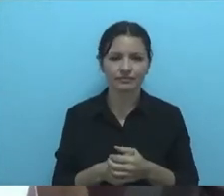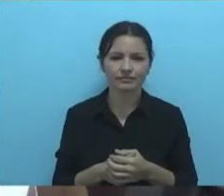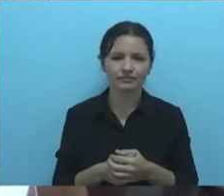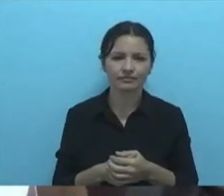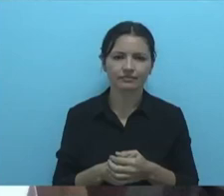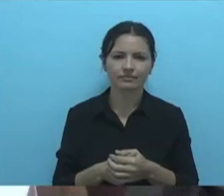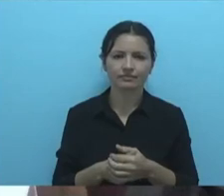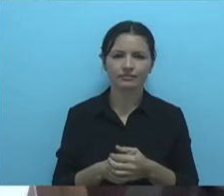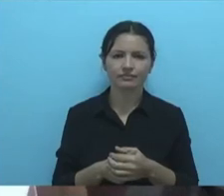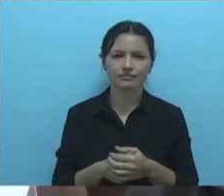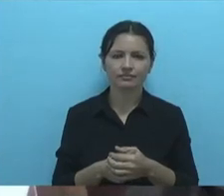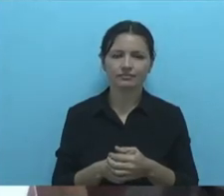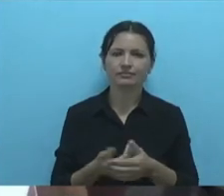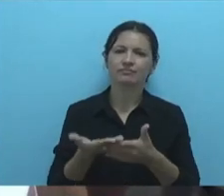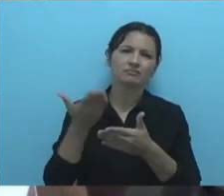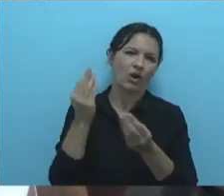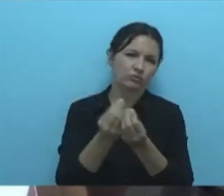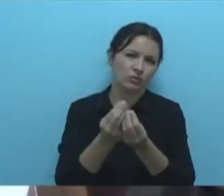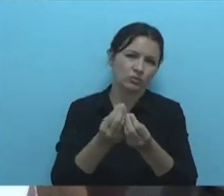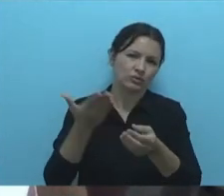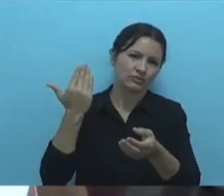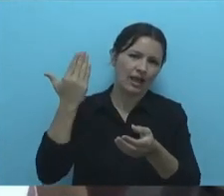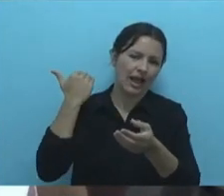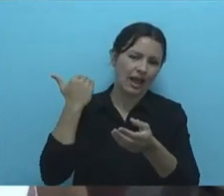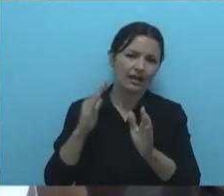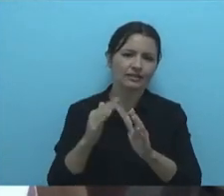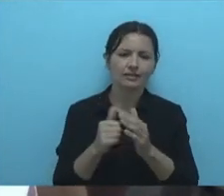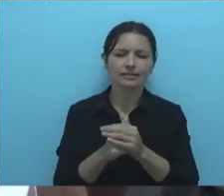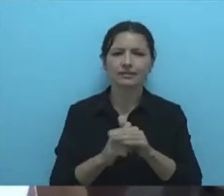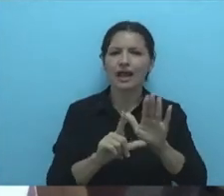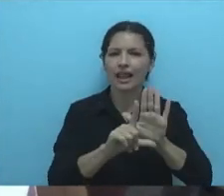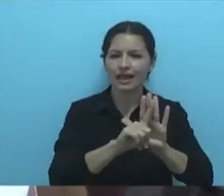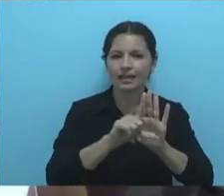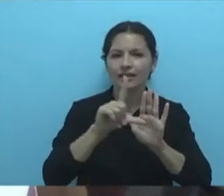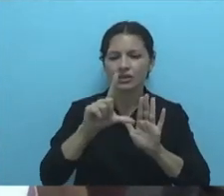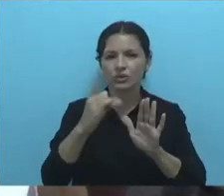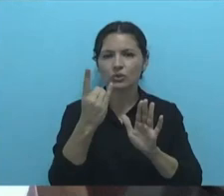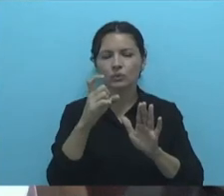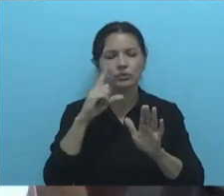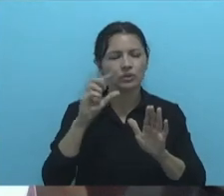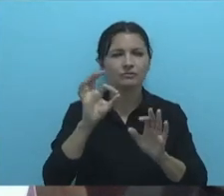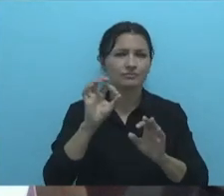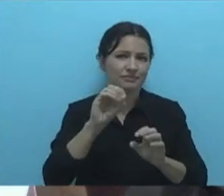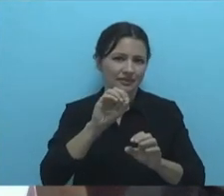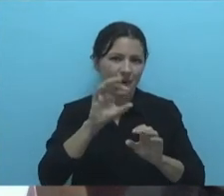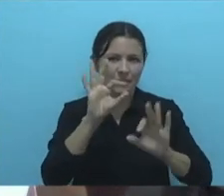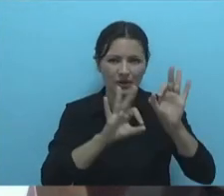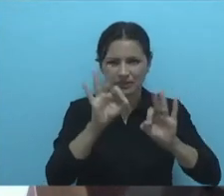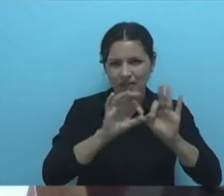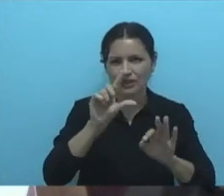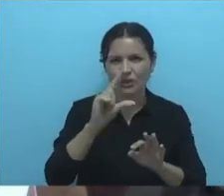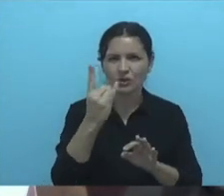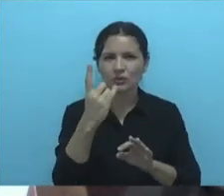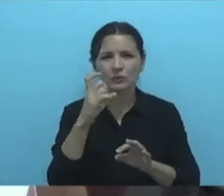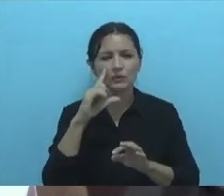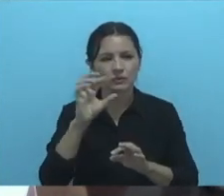hace bastante ingresé un proyecto que fue anterior a este que tiene que ver con la ley Lucio de hecho se llama proyecto Lucio y tiene que ver